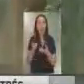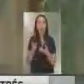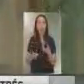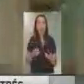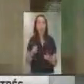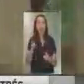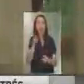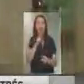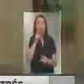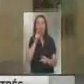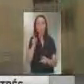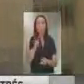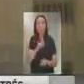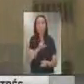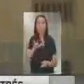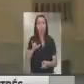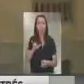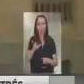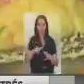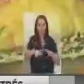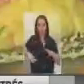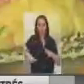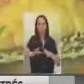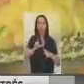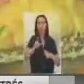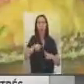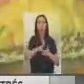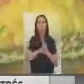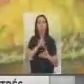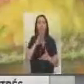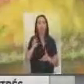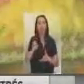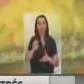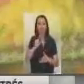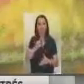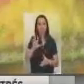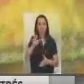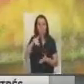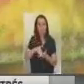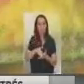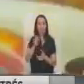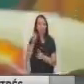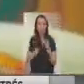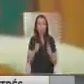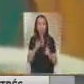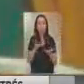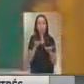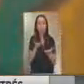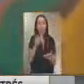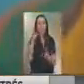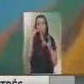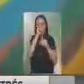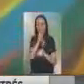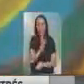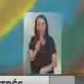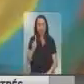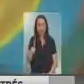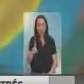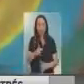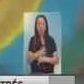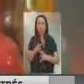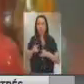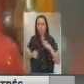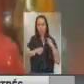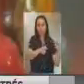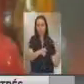ensueño. Así es. Zuli, del barrio Concha y Toro, por 75 mil pesos por persona, ofrece para la noche del 31 un tremendo